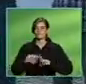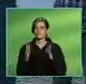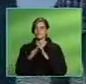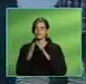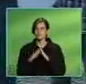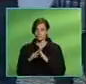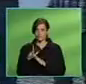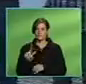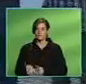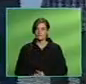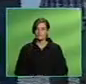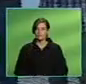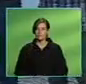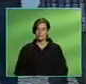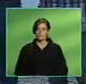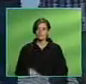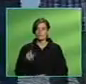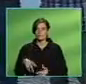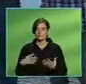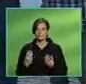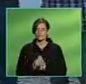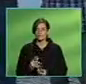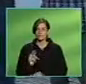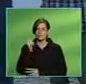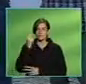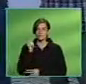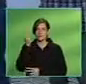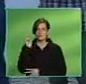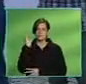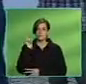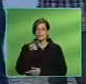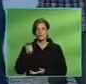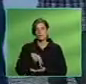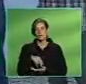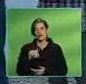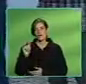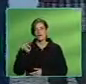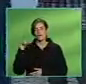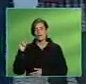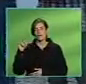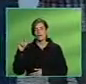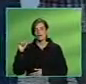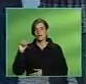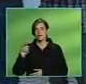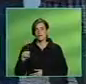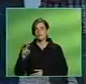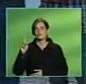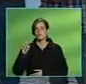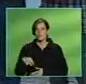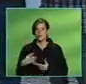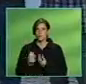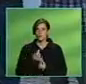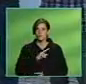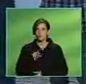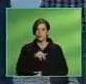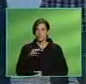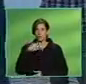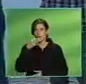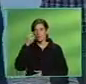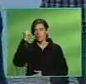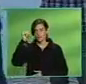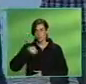viviendas. También nos acompaña el diputado a la Asamblea Nacional, Adelis Nava, que está también con nosotros esta tarde de